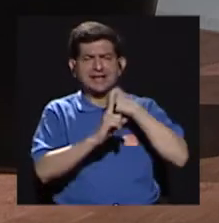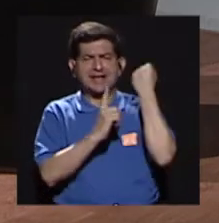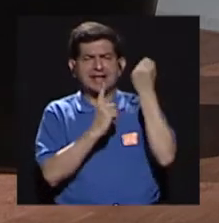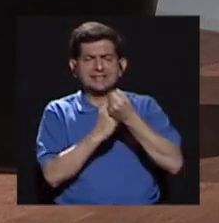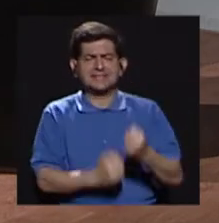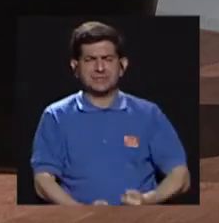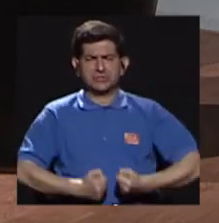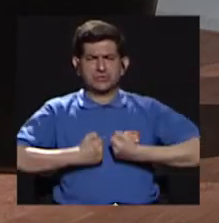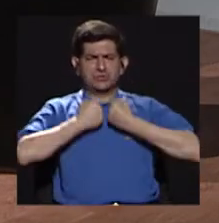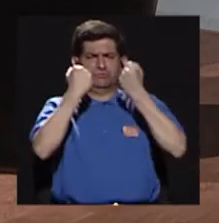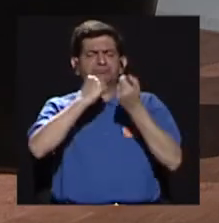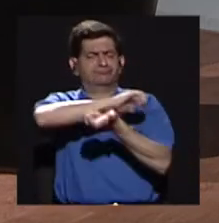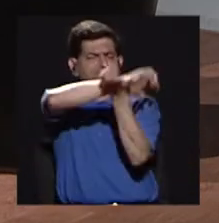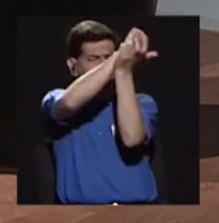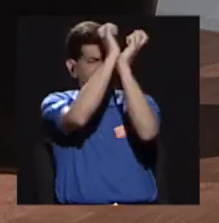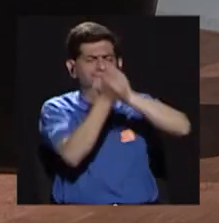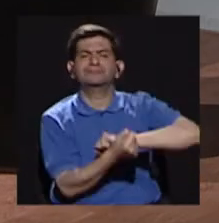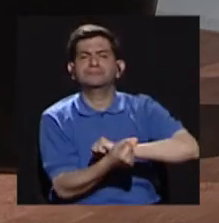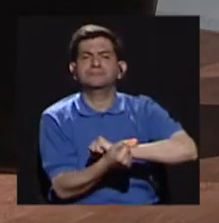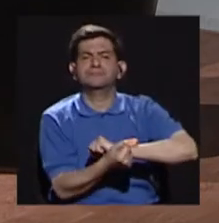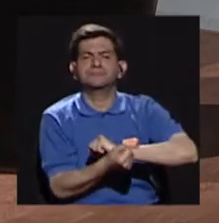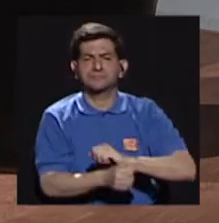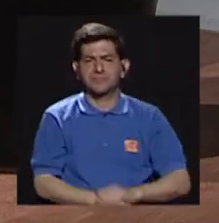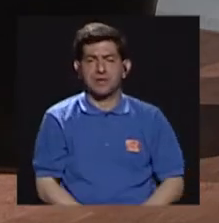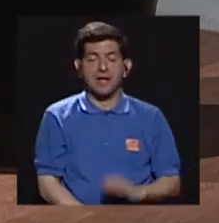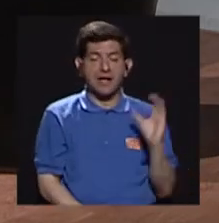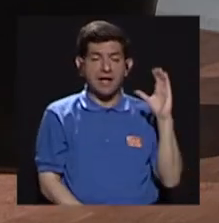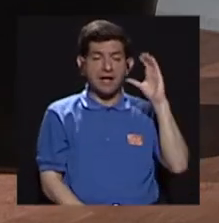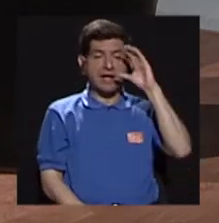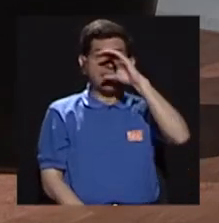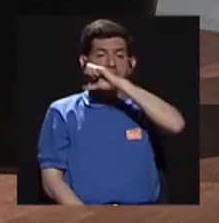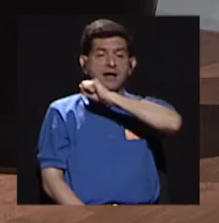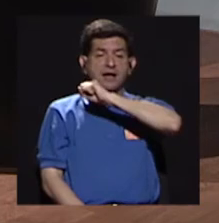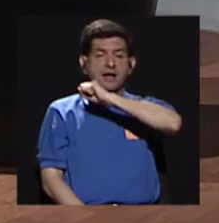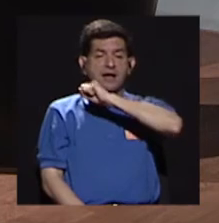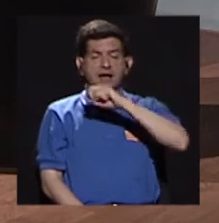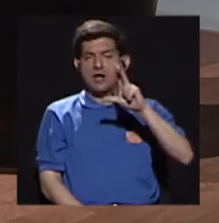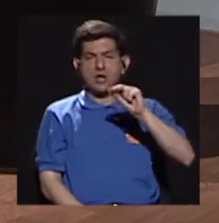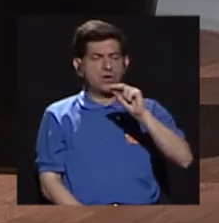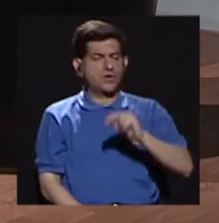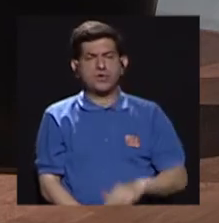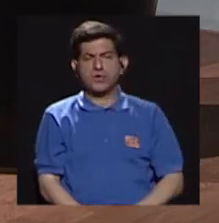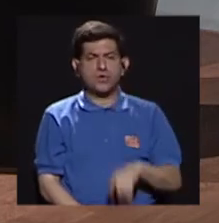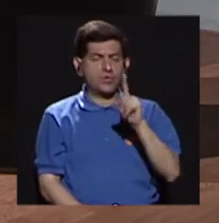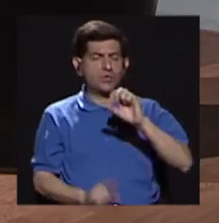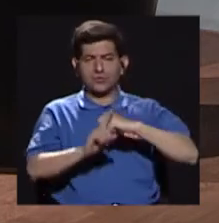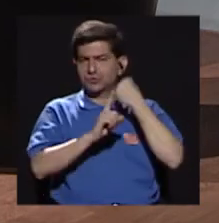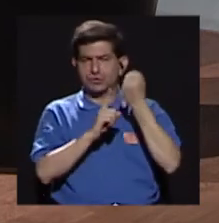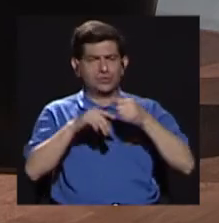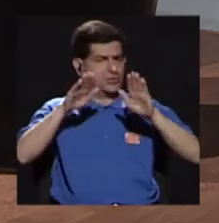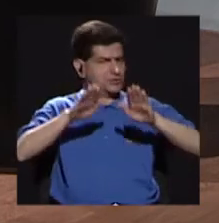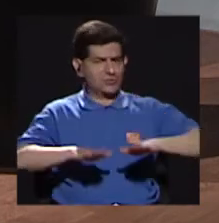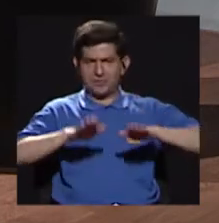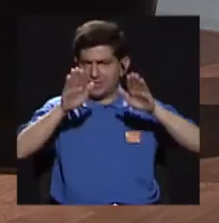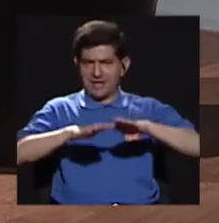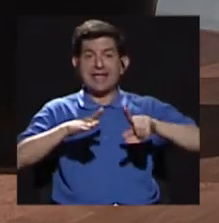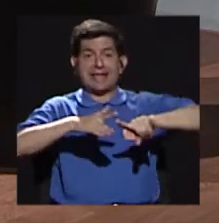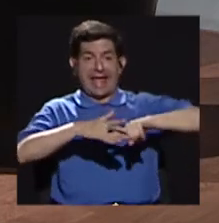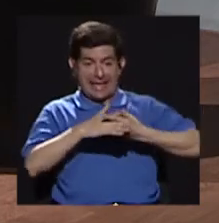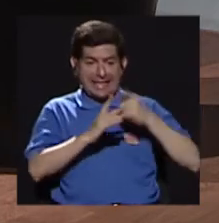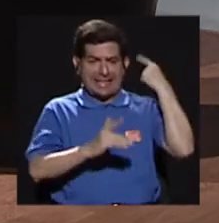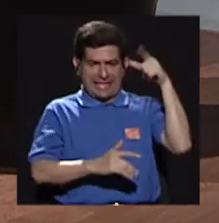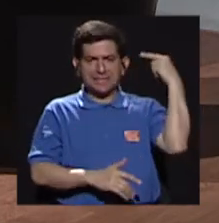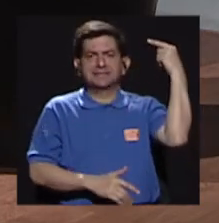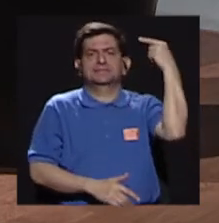de ese cambio o sea se ha dado cuenta que no va en un mar calmo sino que desde el inicio de su